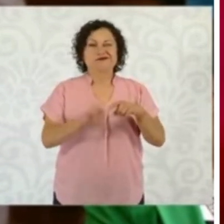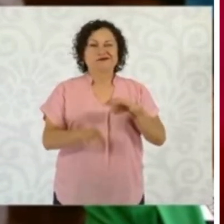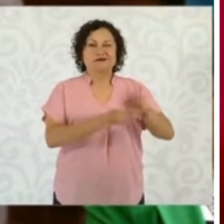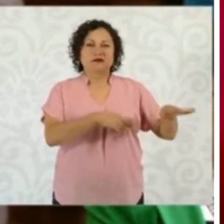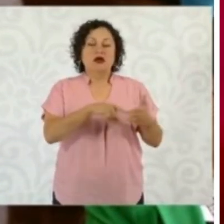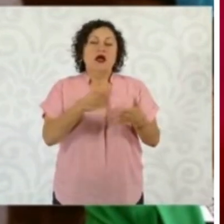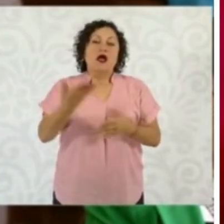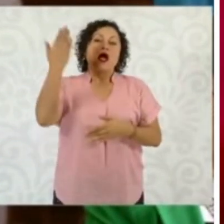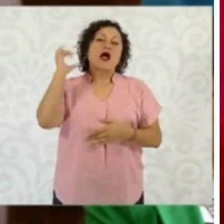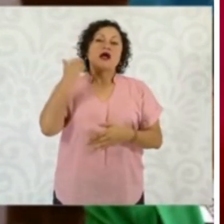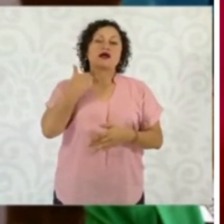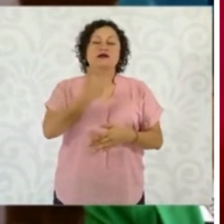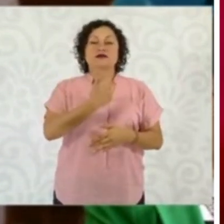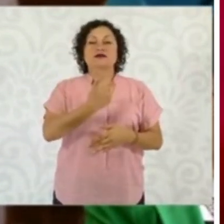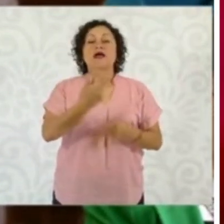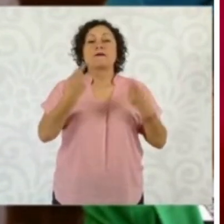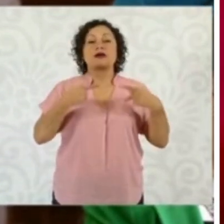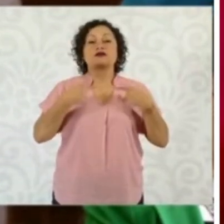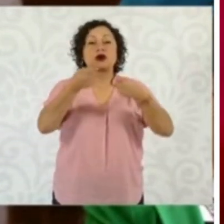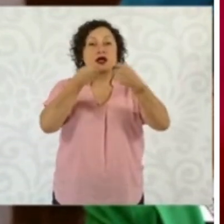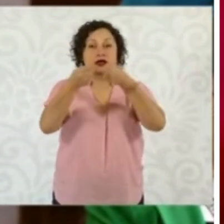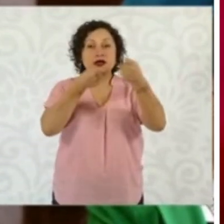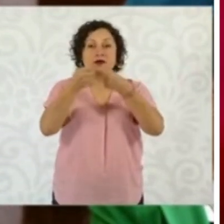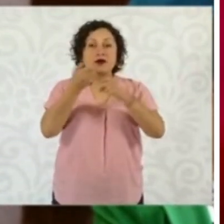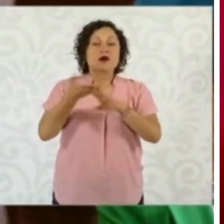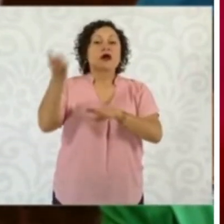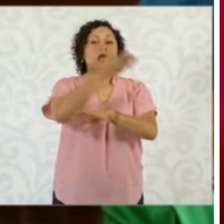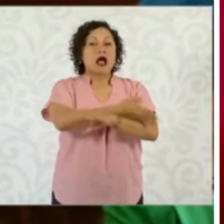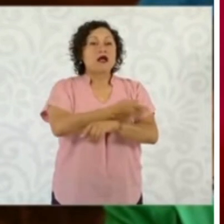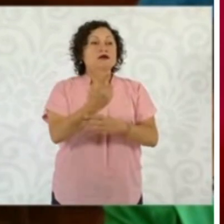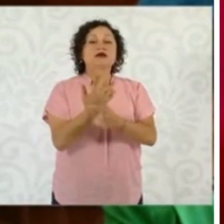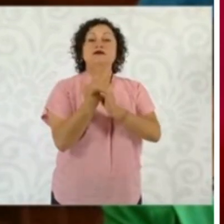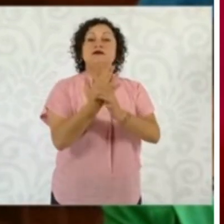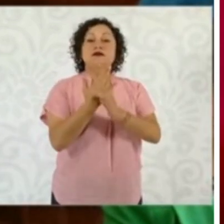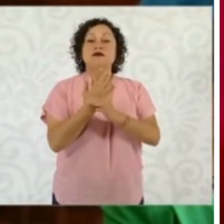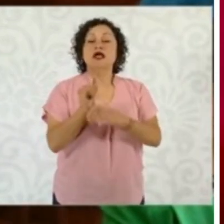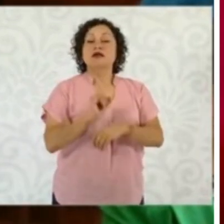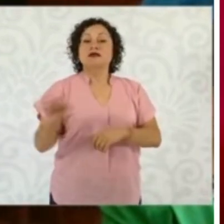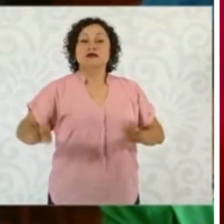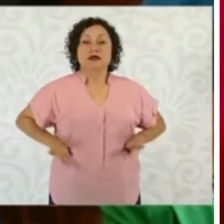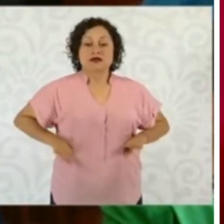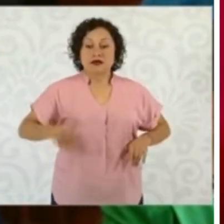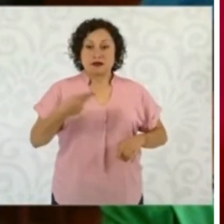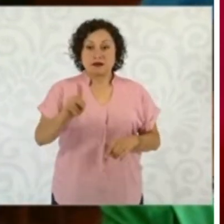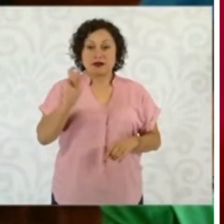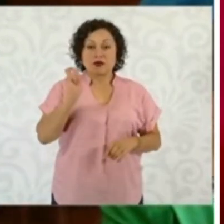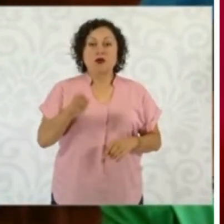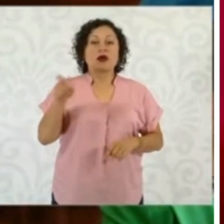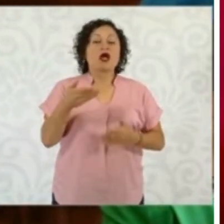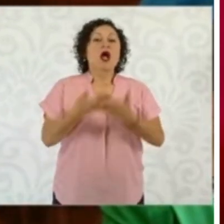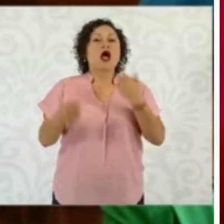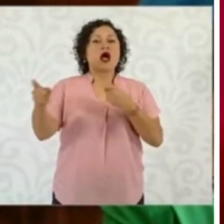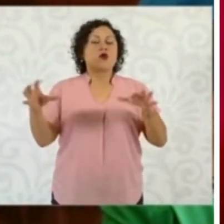que se decía de izquierda y al ver ahora se echó a los brazos de Carlos Salinas de Gortari, siendo el primer director de Notimex, cuando iba a ser presidente de la Unión de Periodistas Democráticos de la